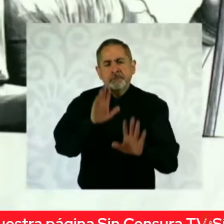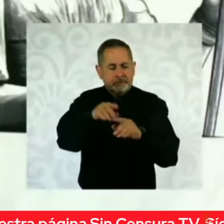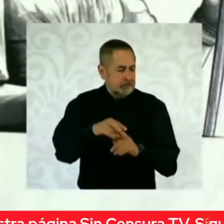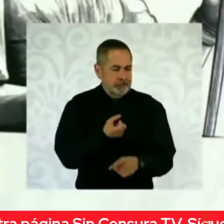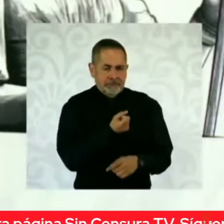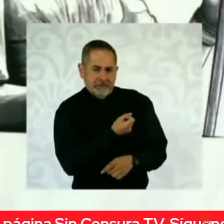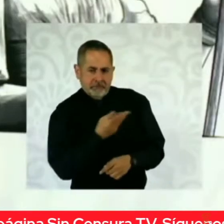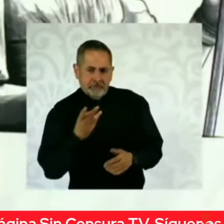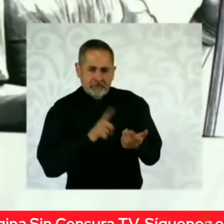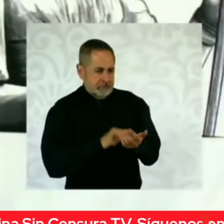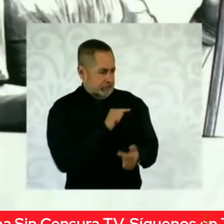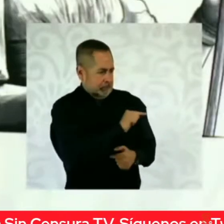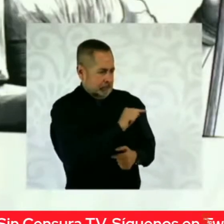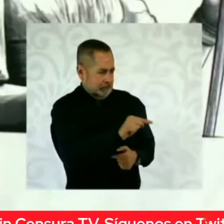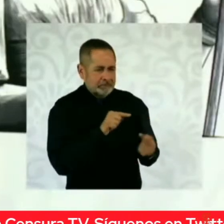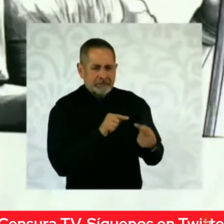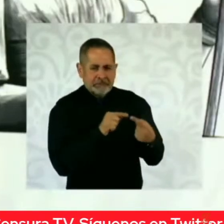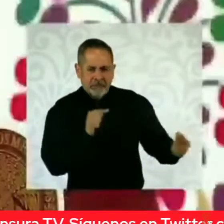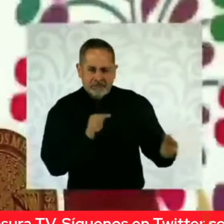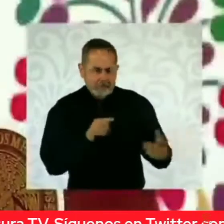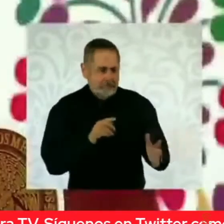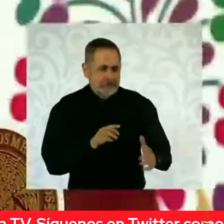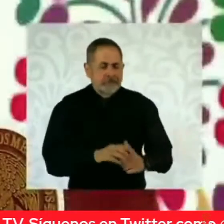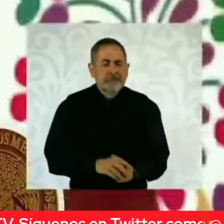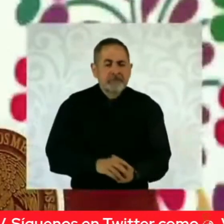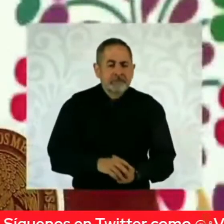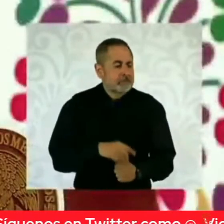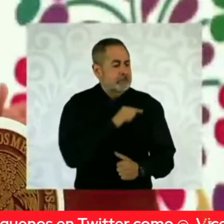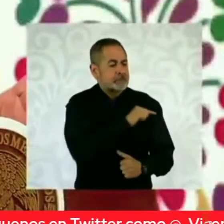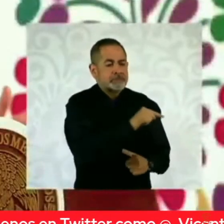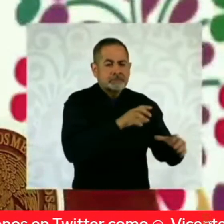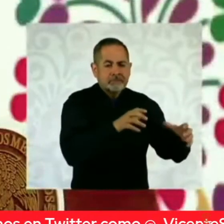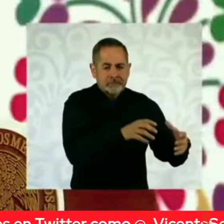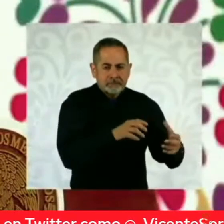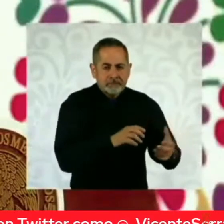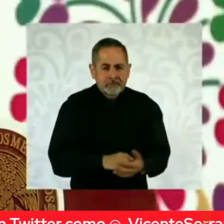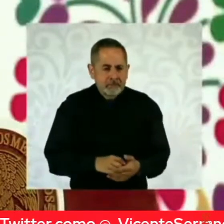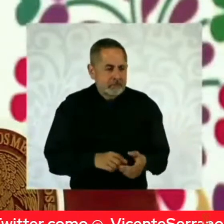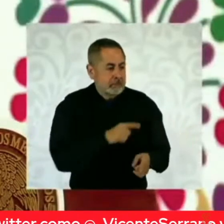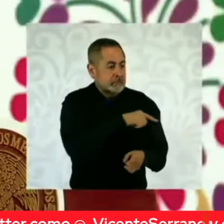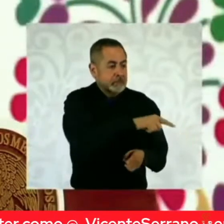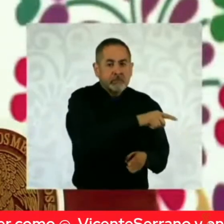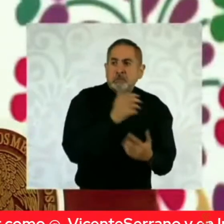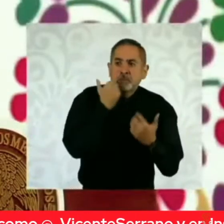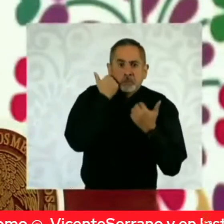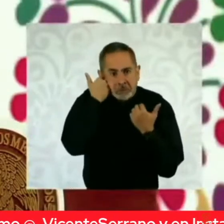oposición, es celebrar que hubiera una intervención.